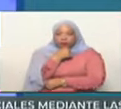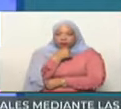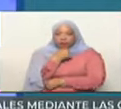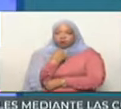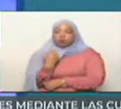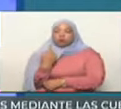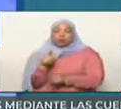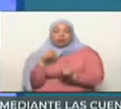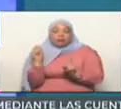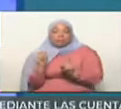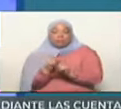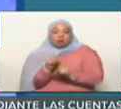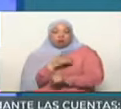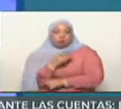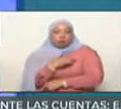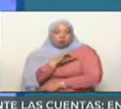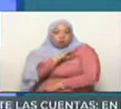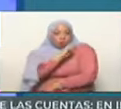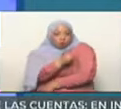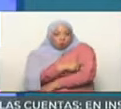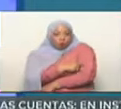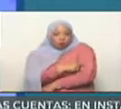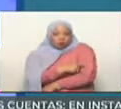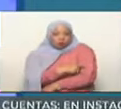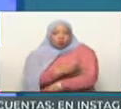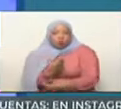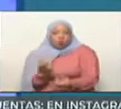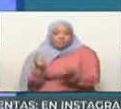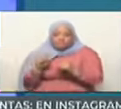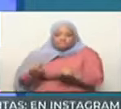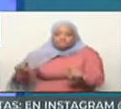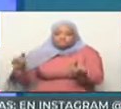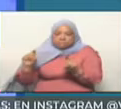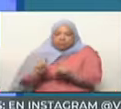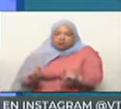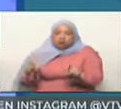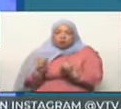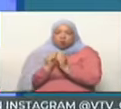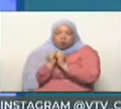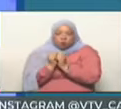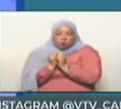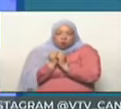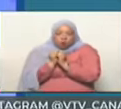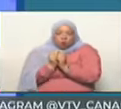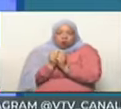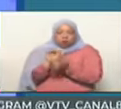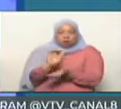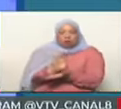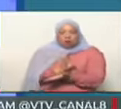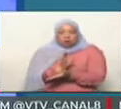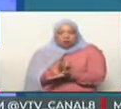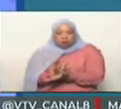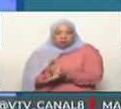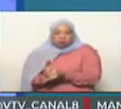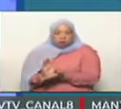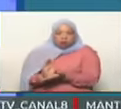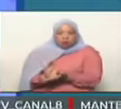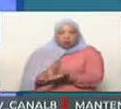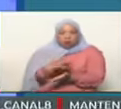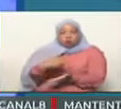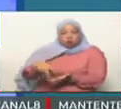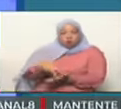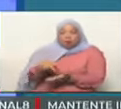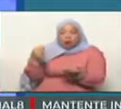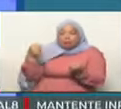espiritual, nos pidieron pues que teníamos que seguir manteniéndonos a través de los cantos y la danza, las creencias y las